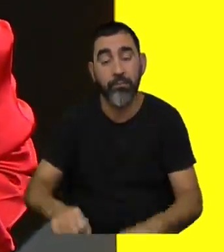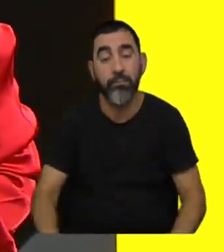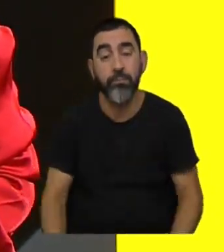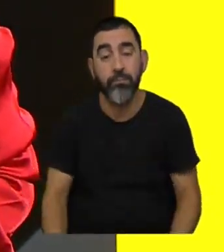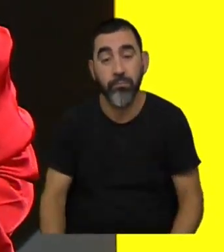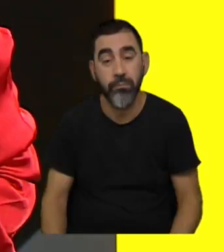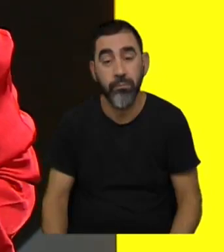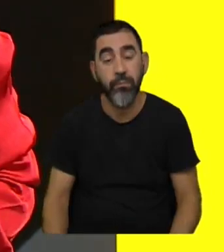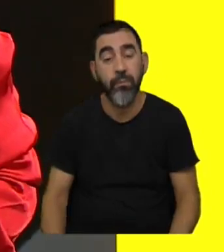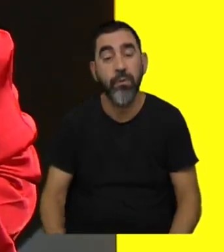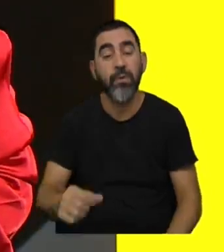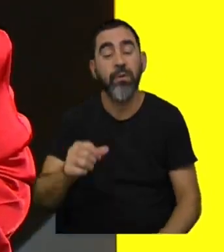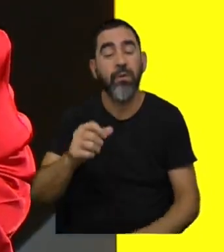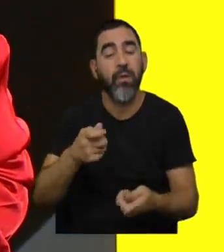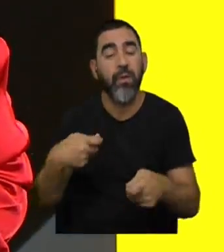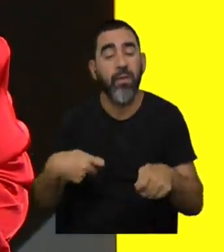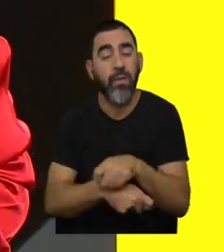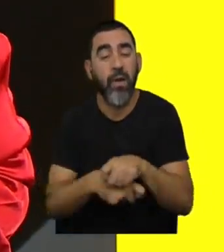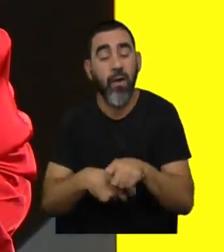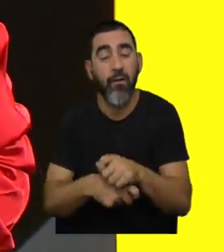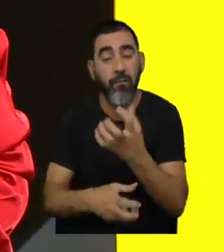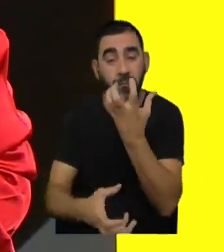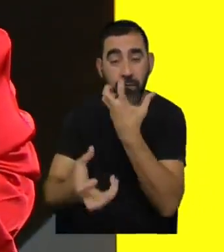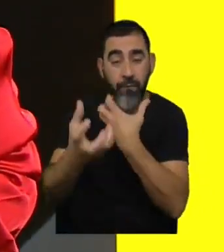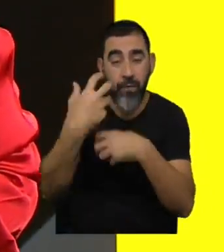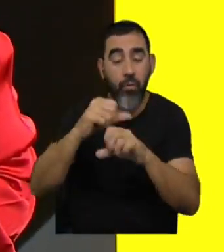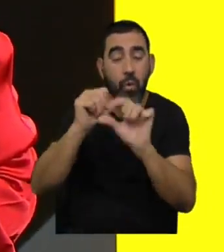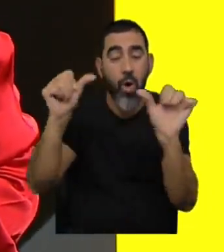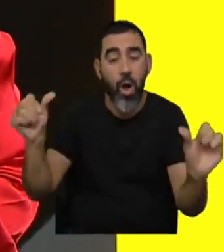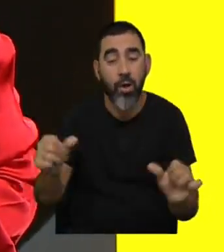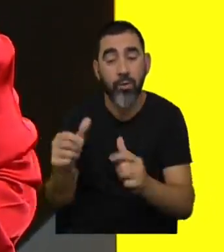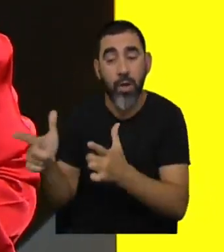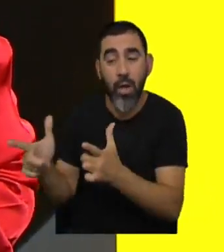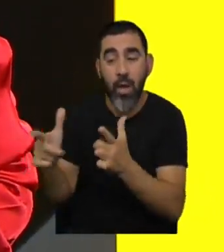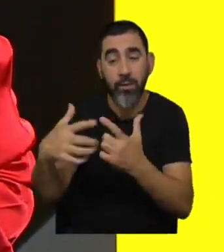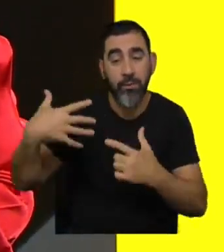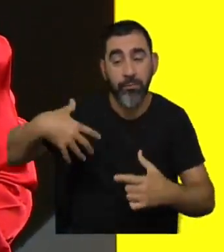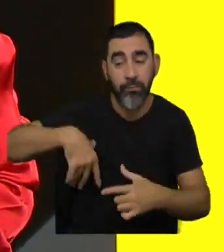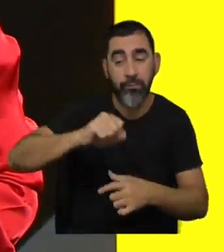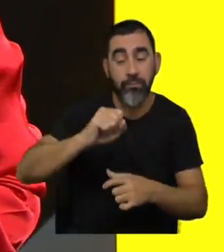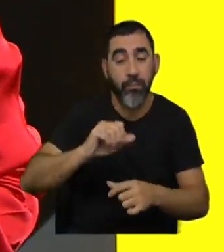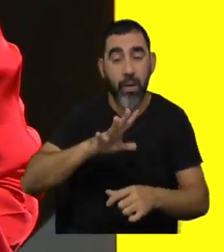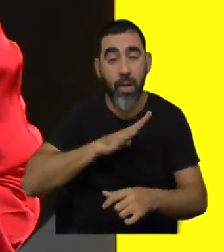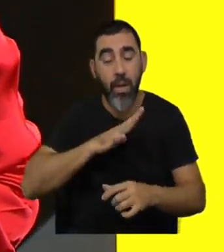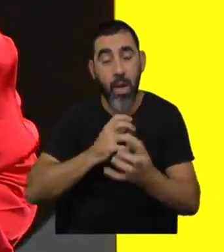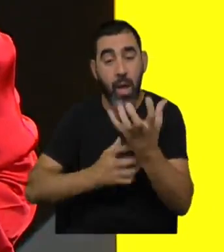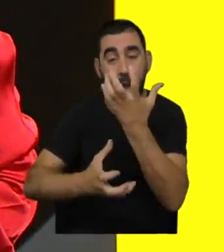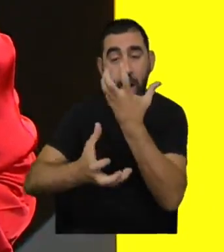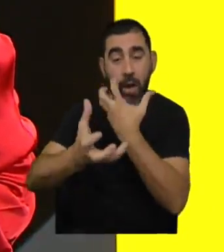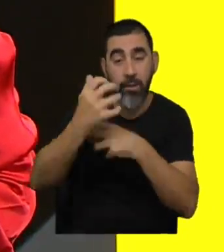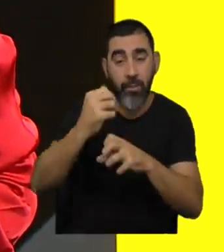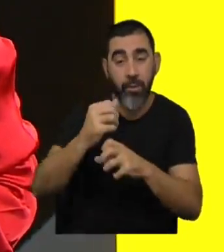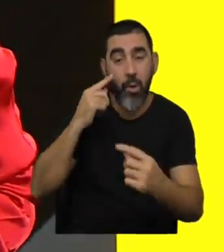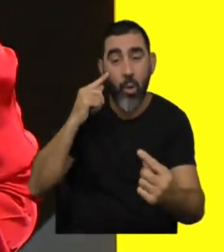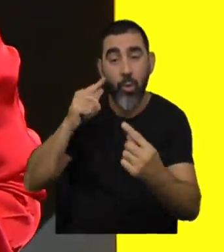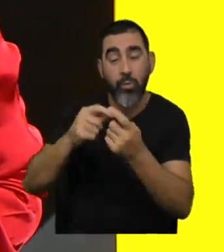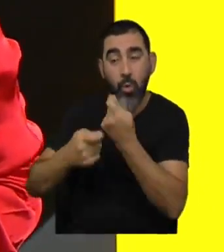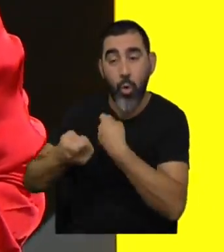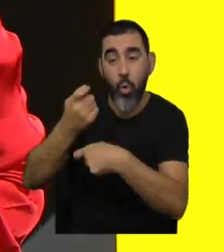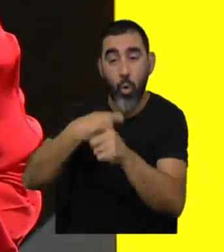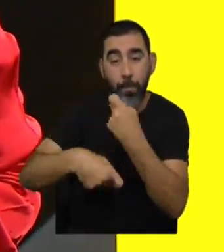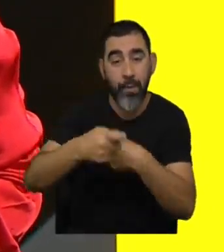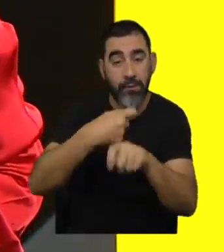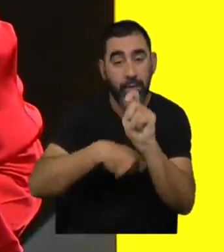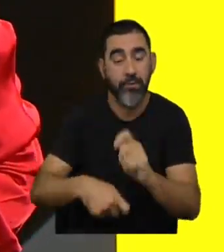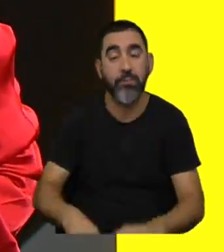el tráfico de fauna, ¿no? Entonces, son las acciones de caza, traslado y tenencia de animales, en este caso con un fin